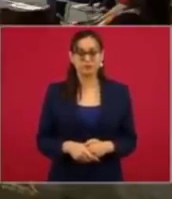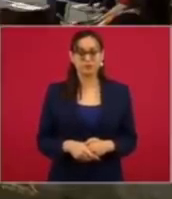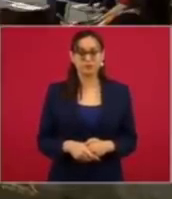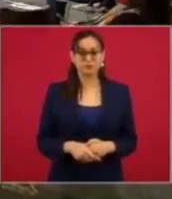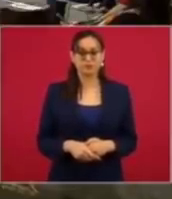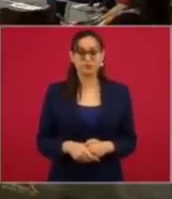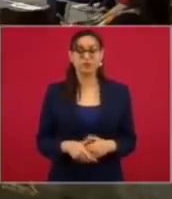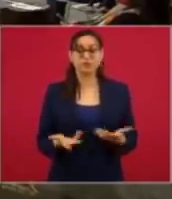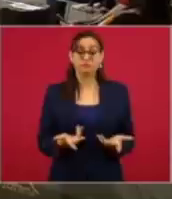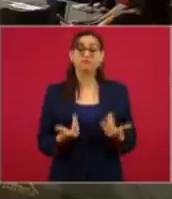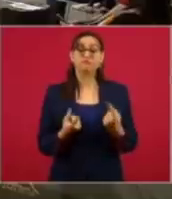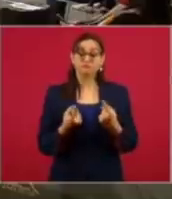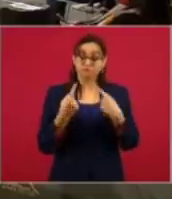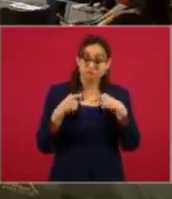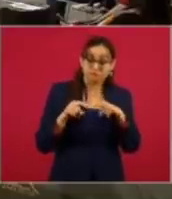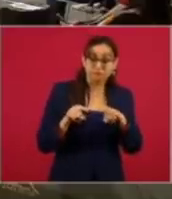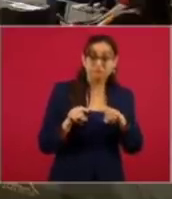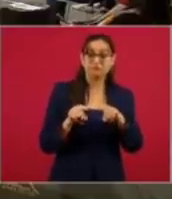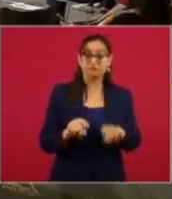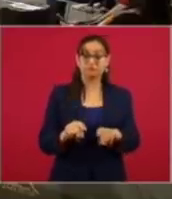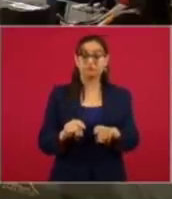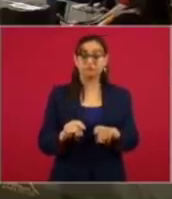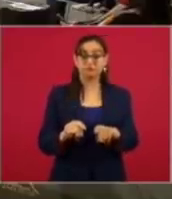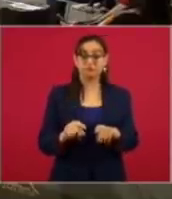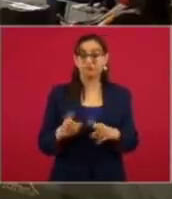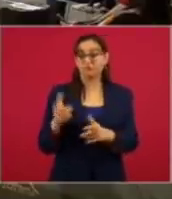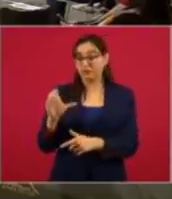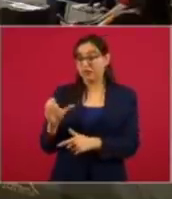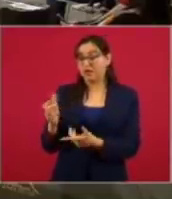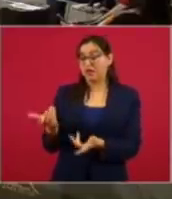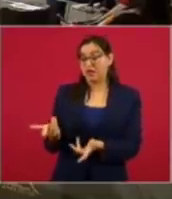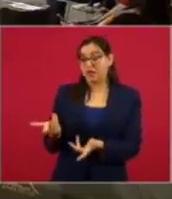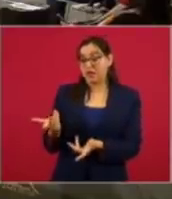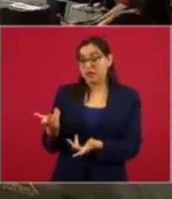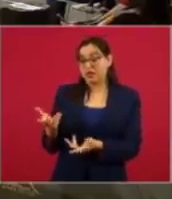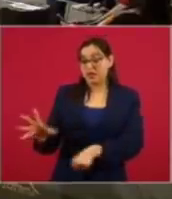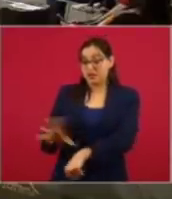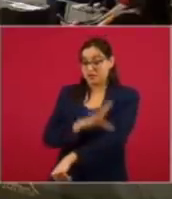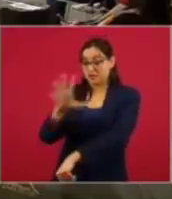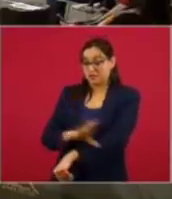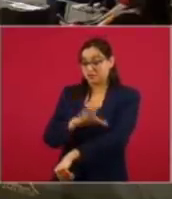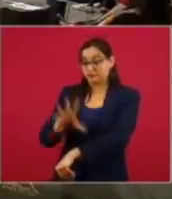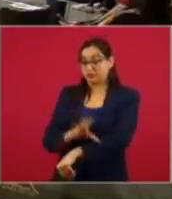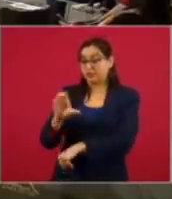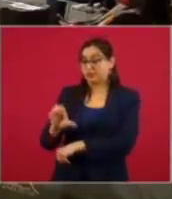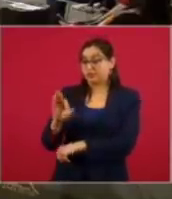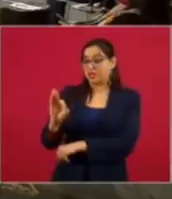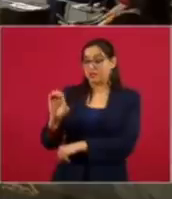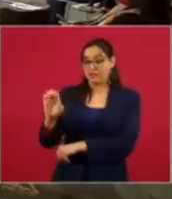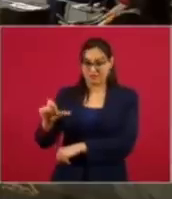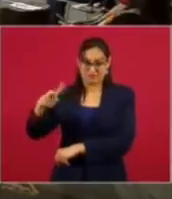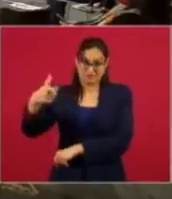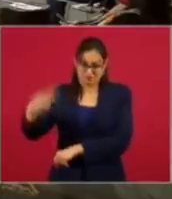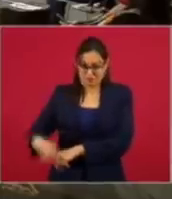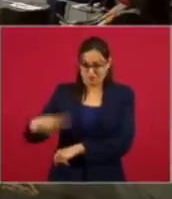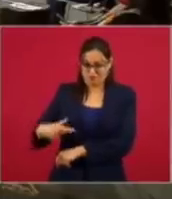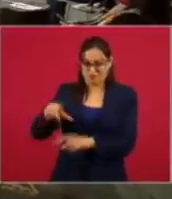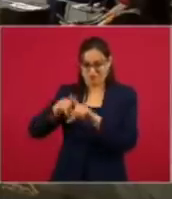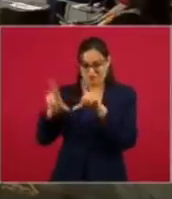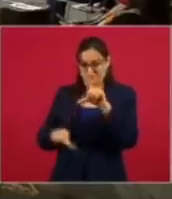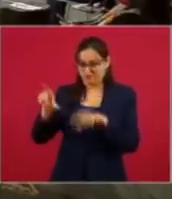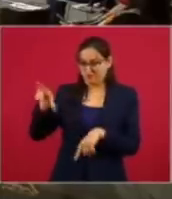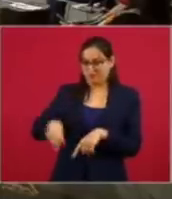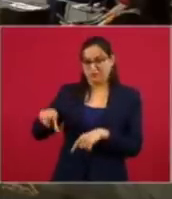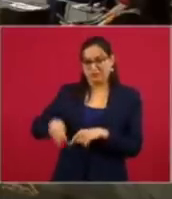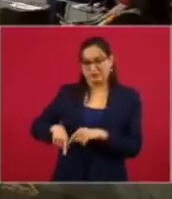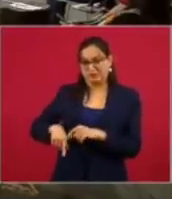llevaba a la par el ir destruyendo a la Comisión Federal de Electricidad, quitarle